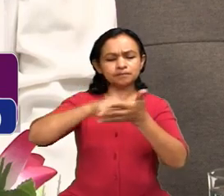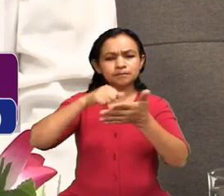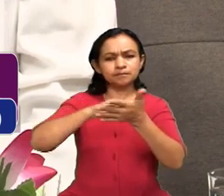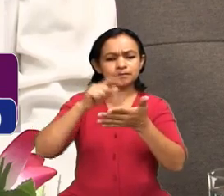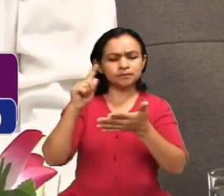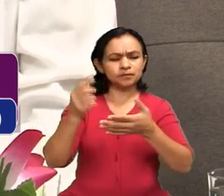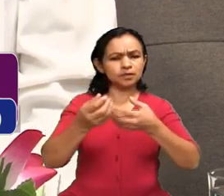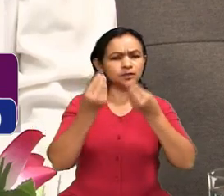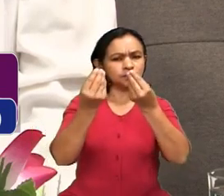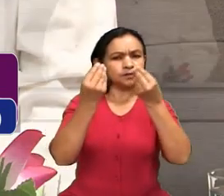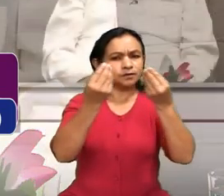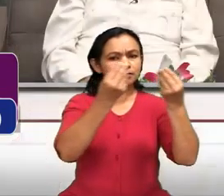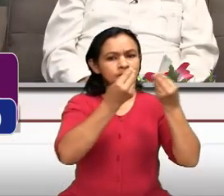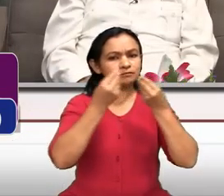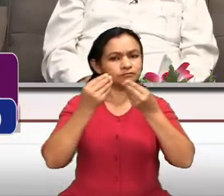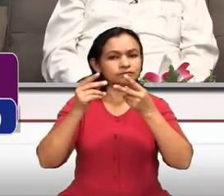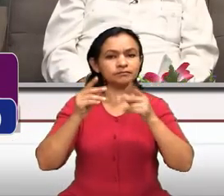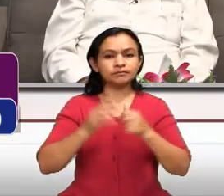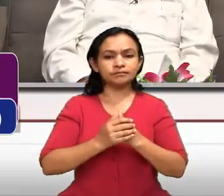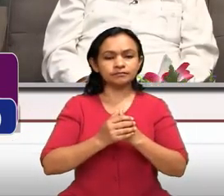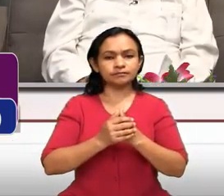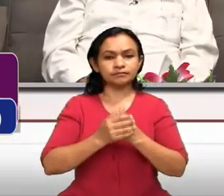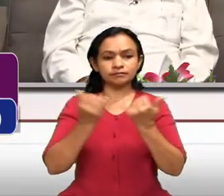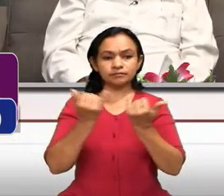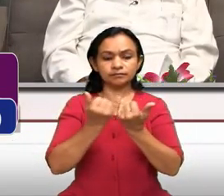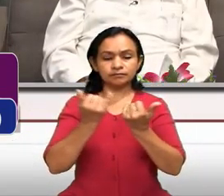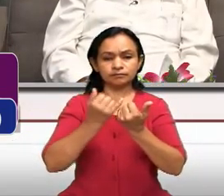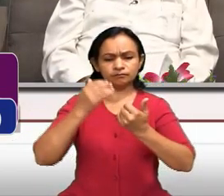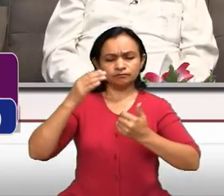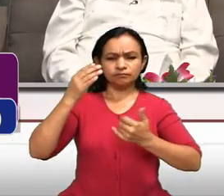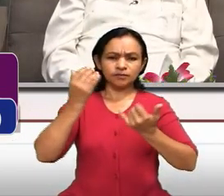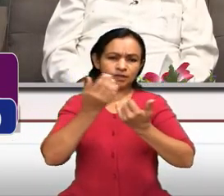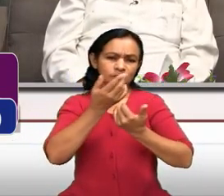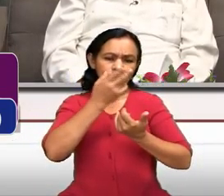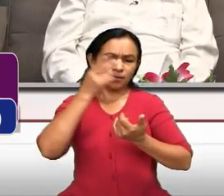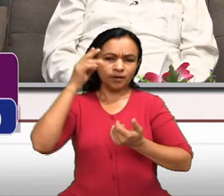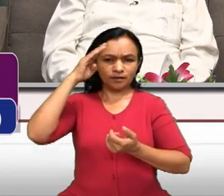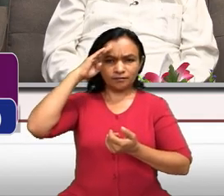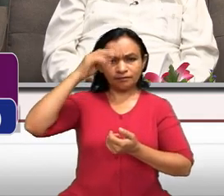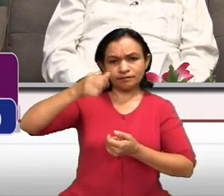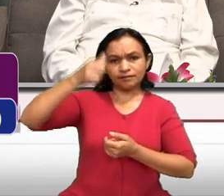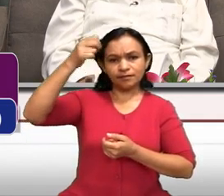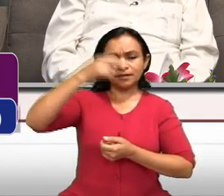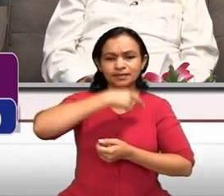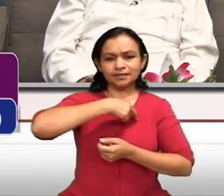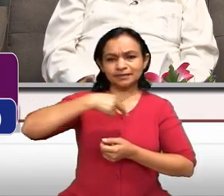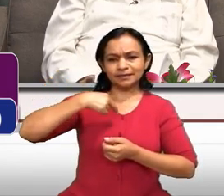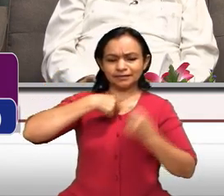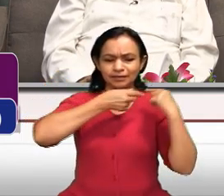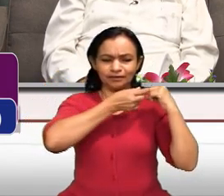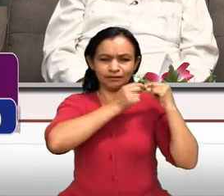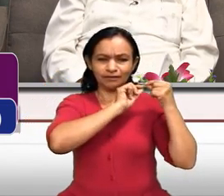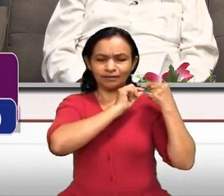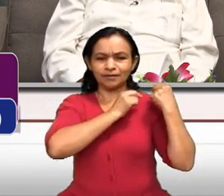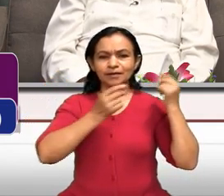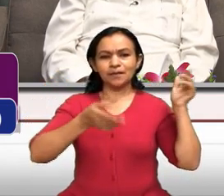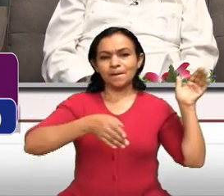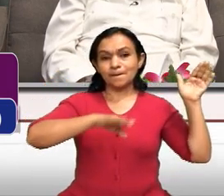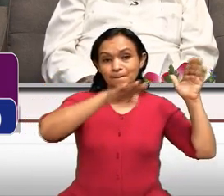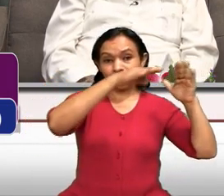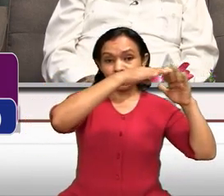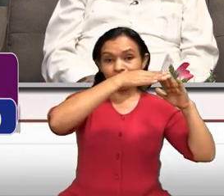continente. Sus entorchados de general se hicieron con las lianas de la montaña